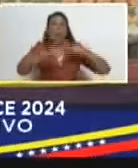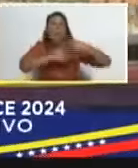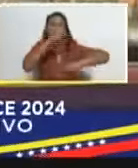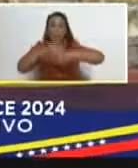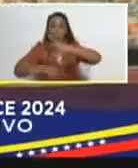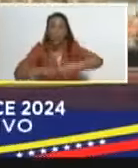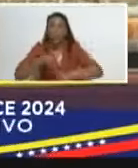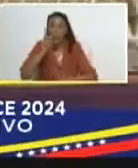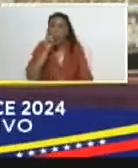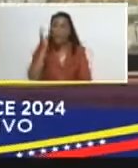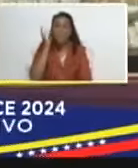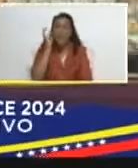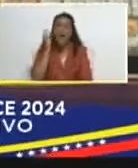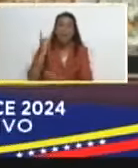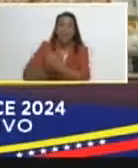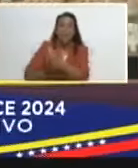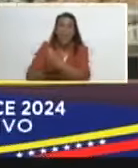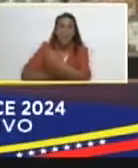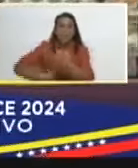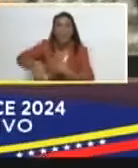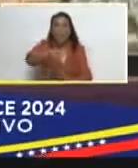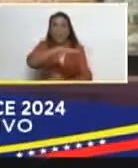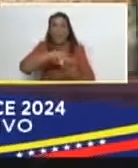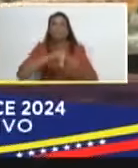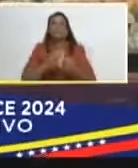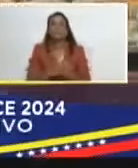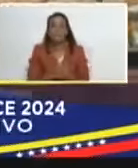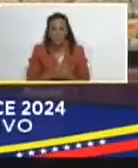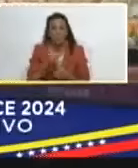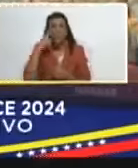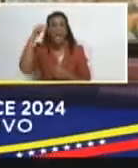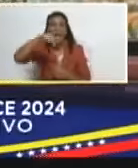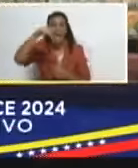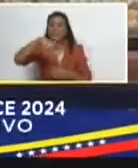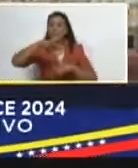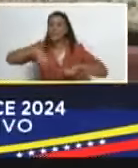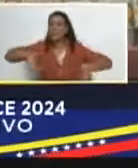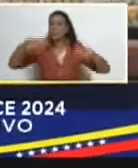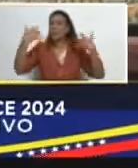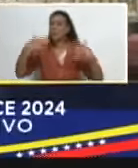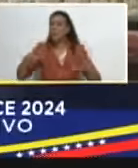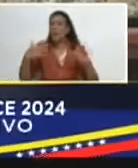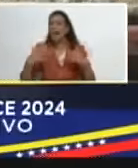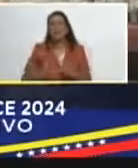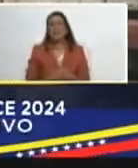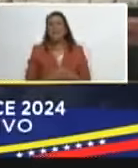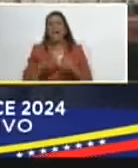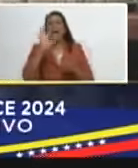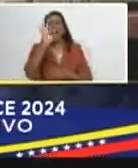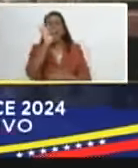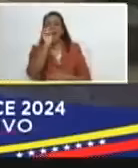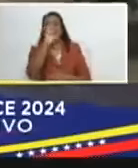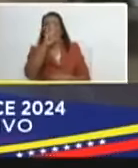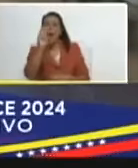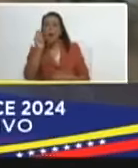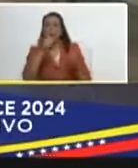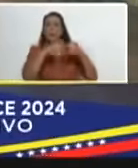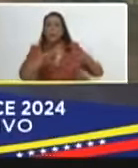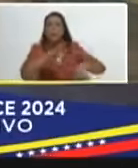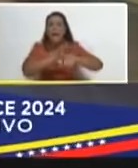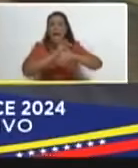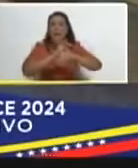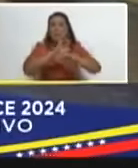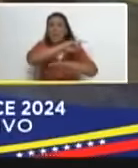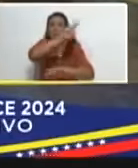mis hermanos y hermanas, productores y productoras. Aquí viene, mira, aquí está Factu, distribuidora de carne a